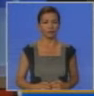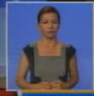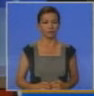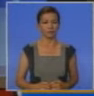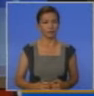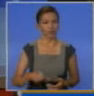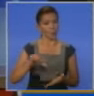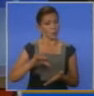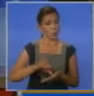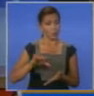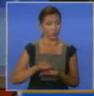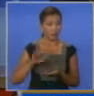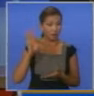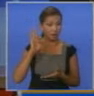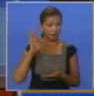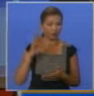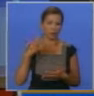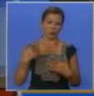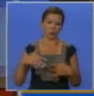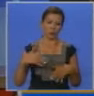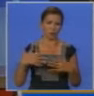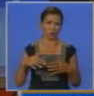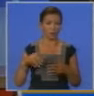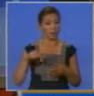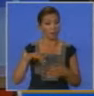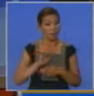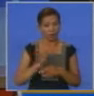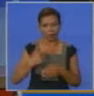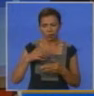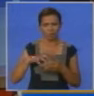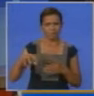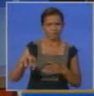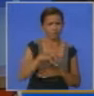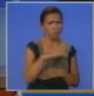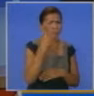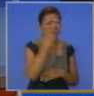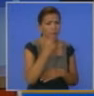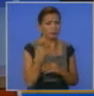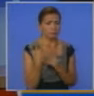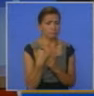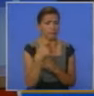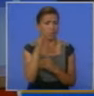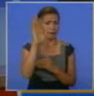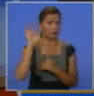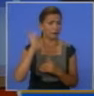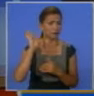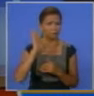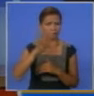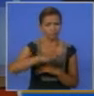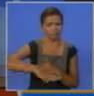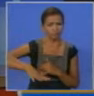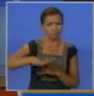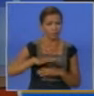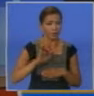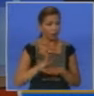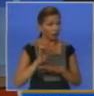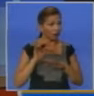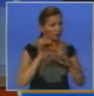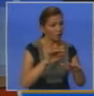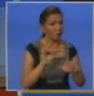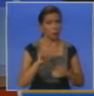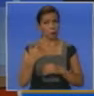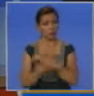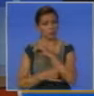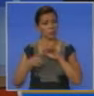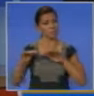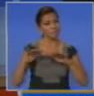Carchi es una de las provincias privilegiadas por la naturaleza. Posee hermosos rincones que cautivan a nacionales y también a extranjeros. En Ecuador, por